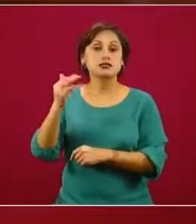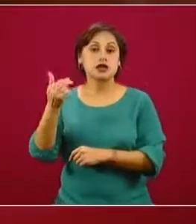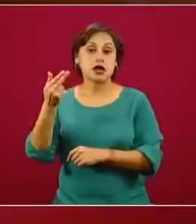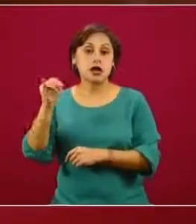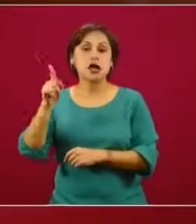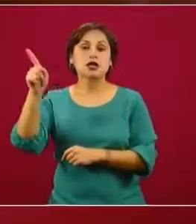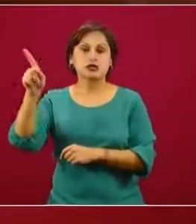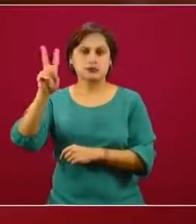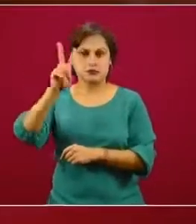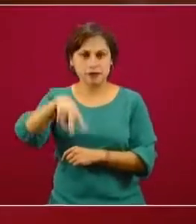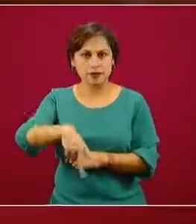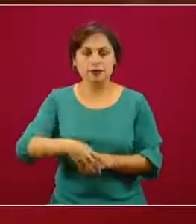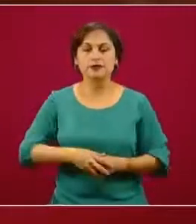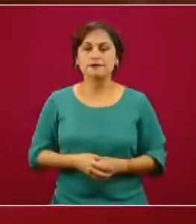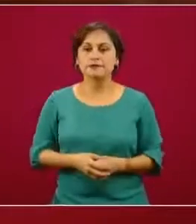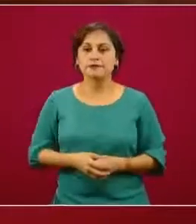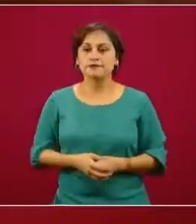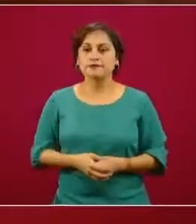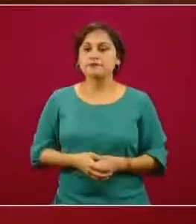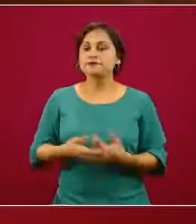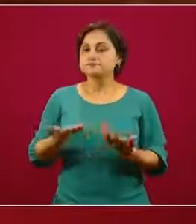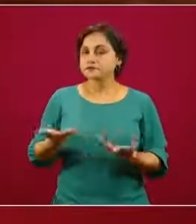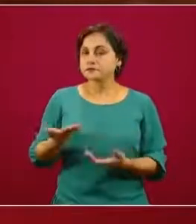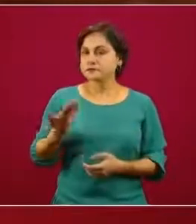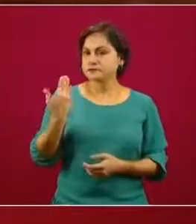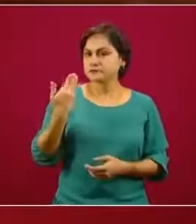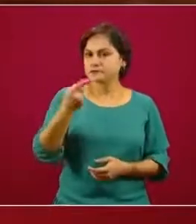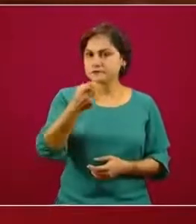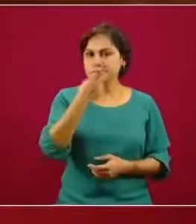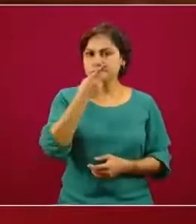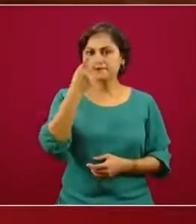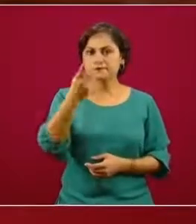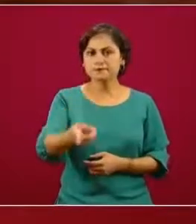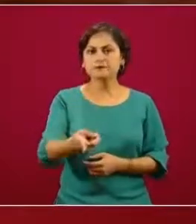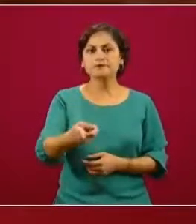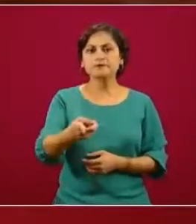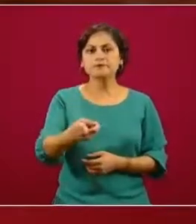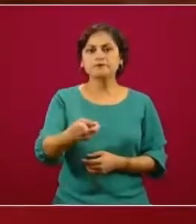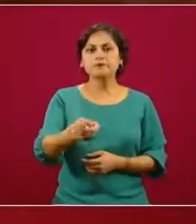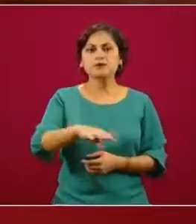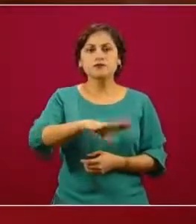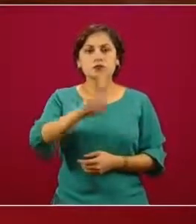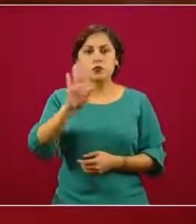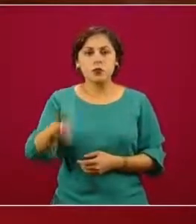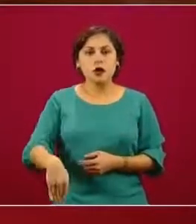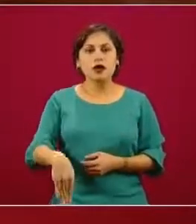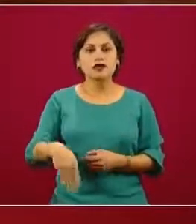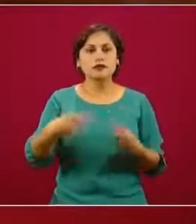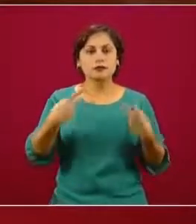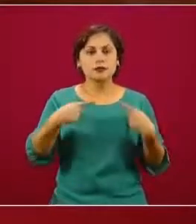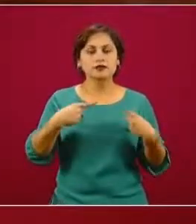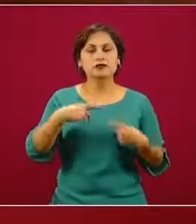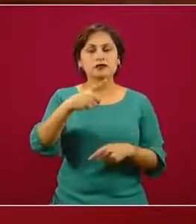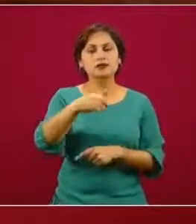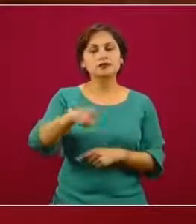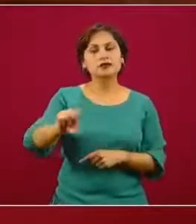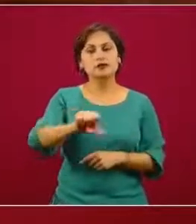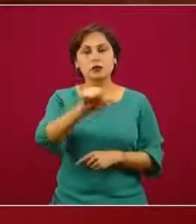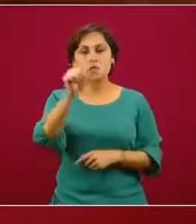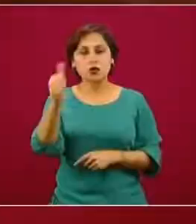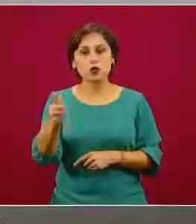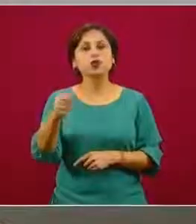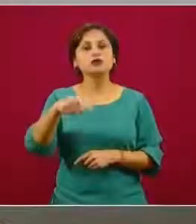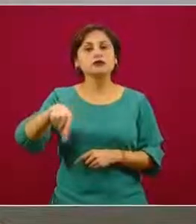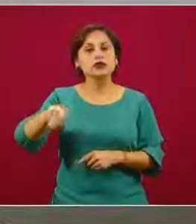otra parte, anteriormente había comentado que han fallecido 111 personas, justamente del personal médico,